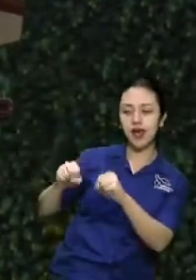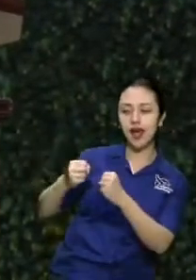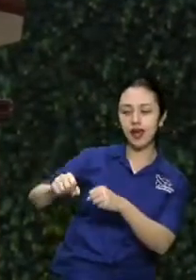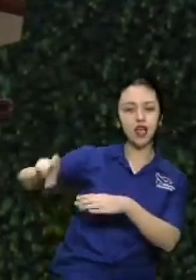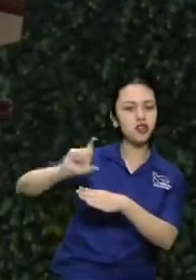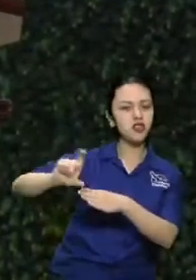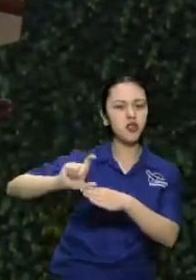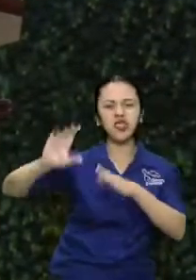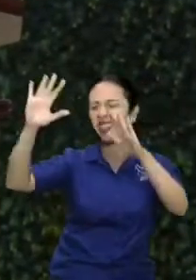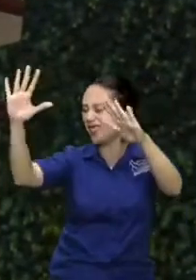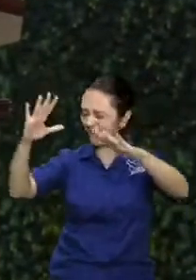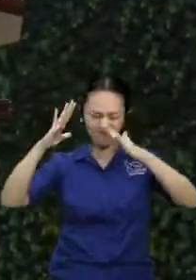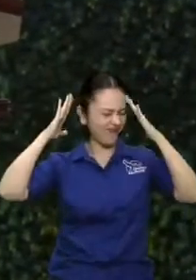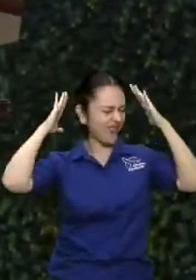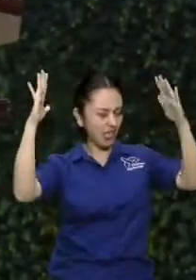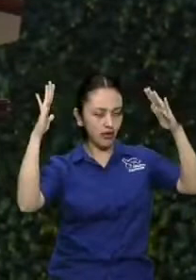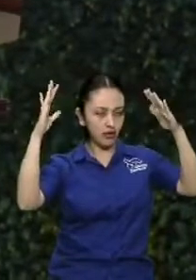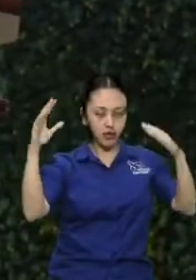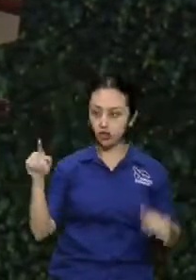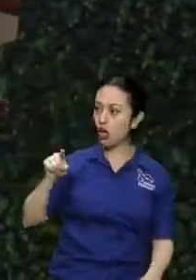Usted está destinado a ser un héroe.